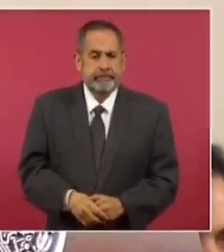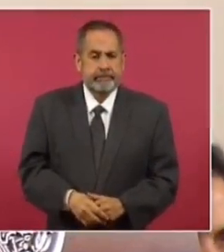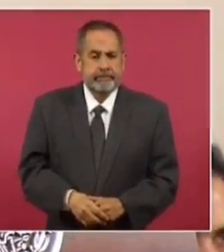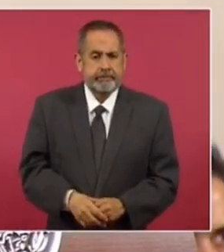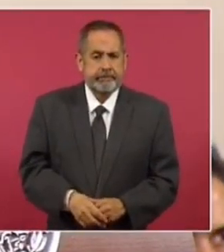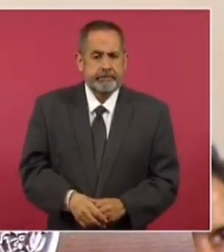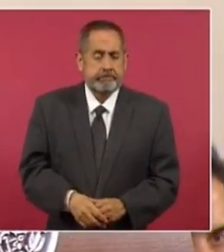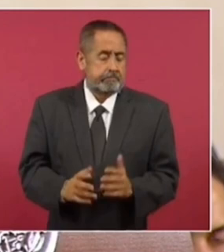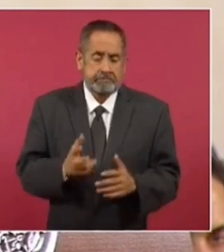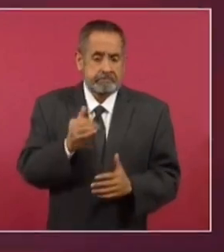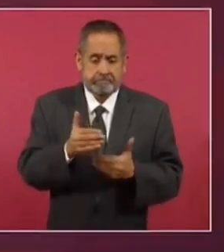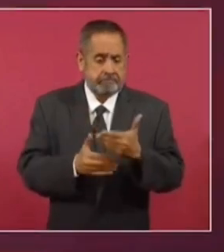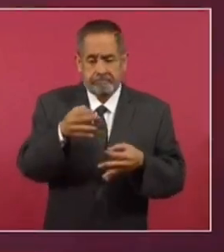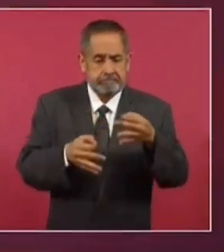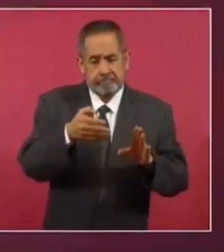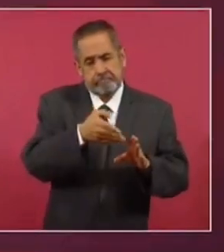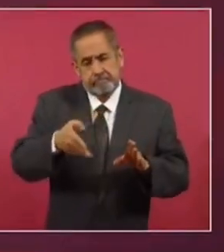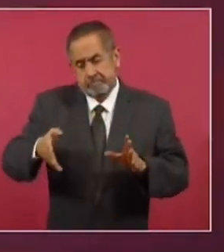proceso